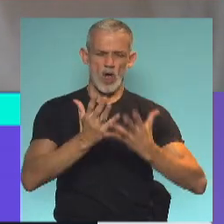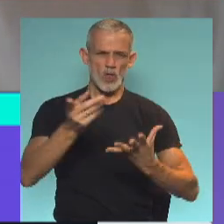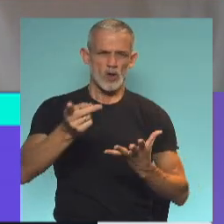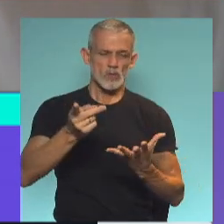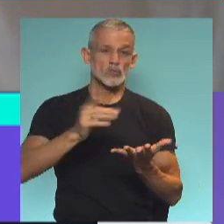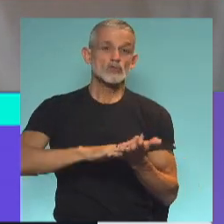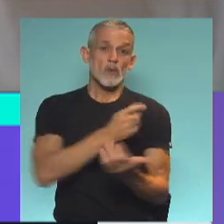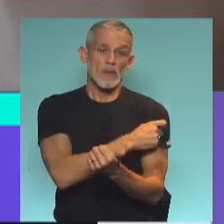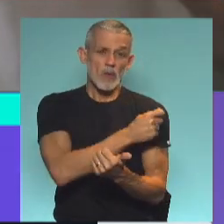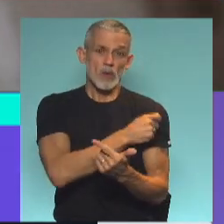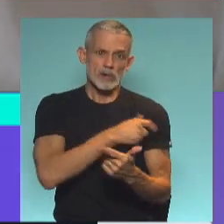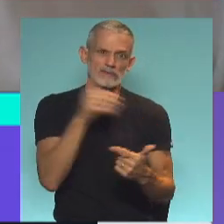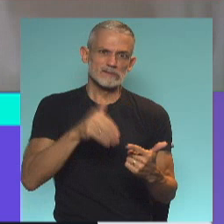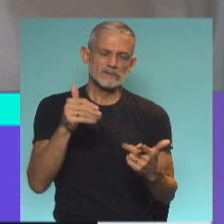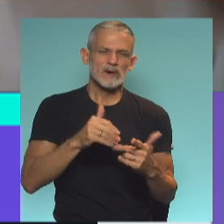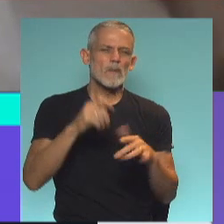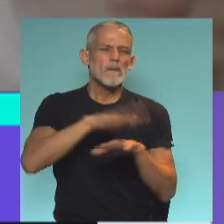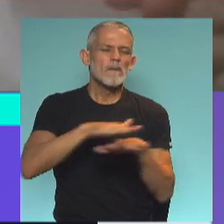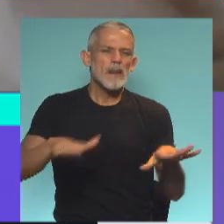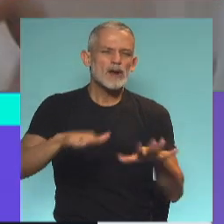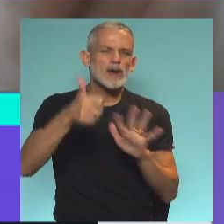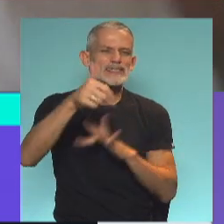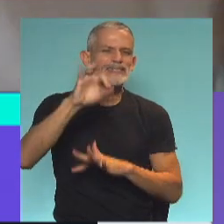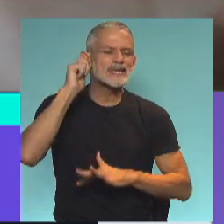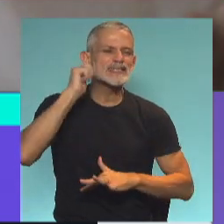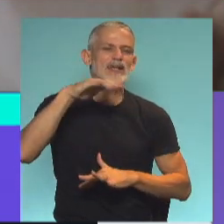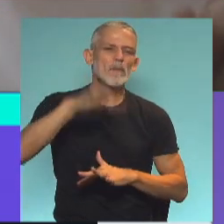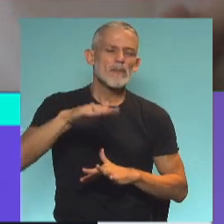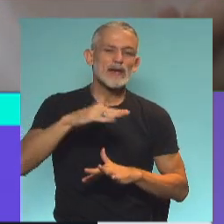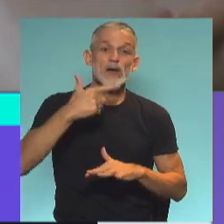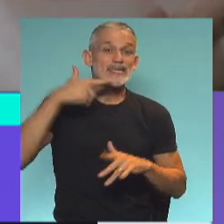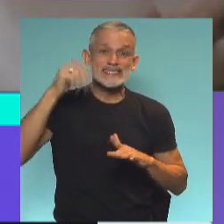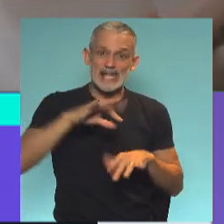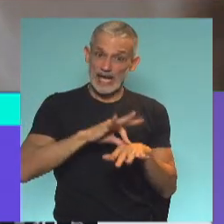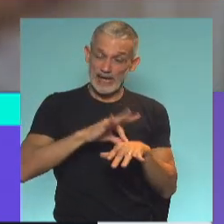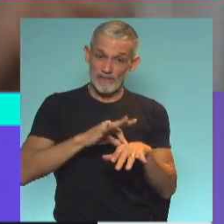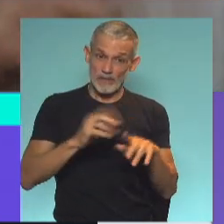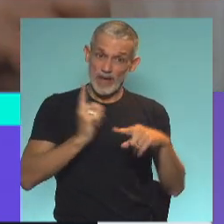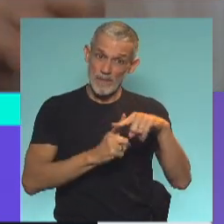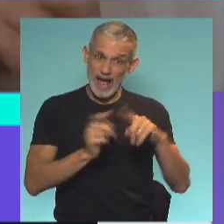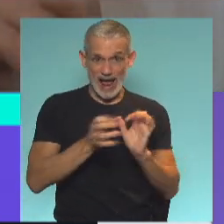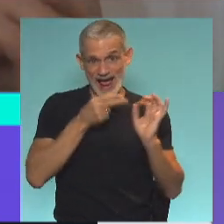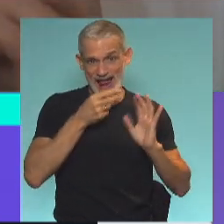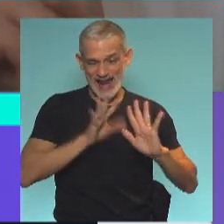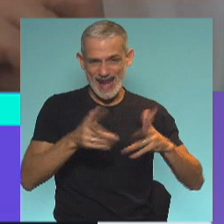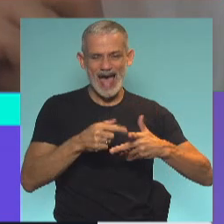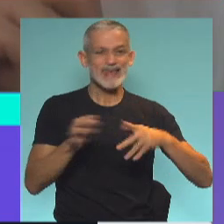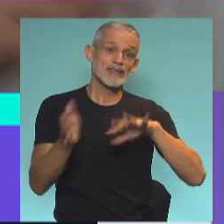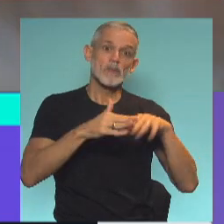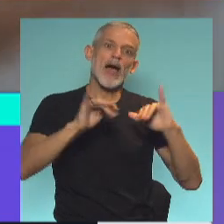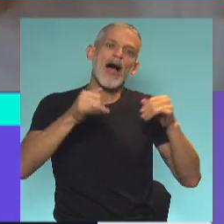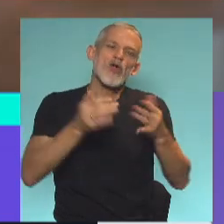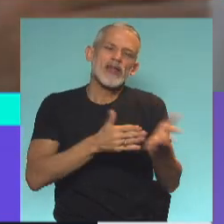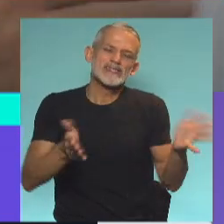en poder vacunar a los menores de 60 años sin factores de riesgo, y después tenemos el grupo de